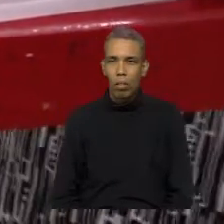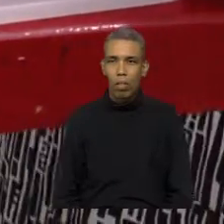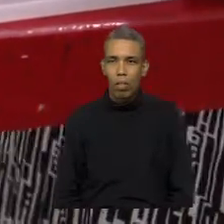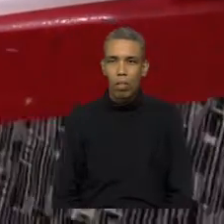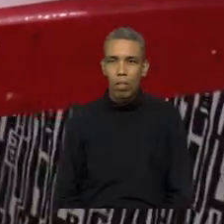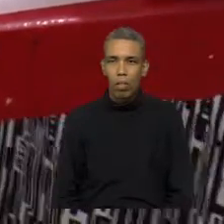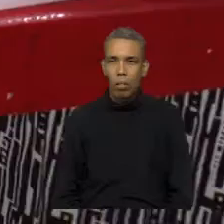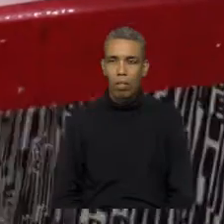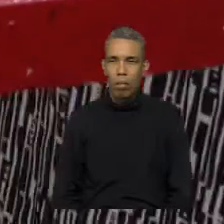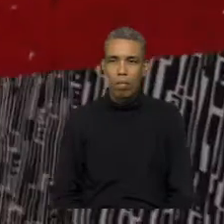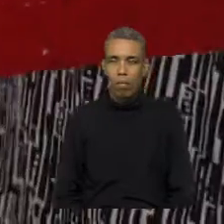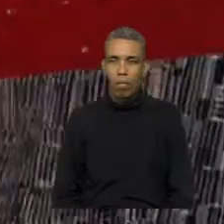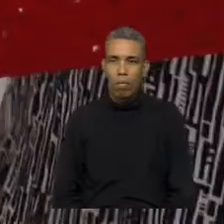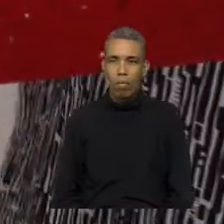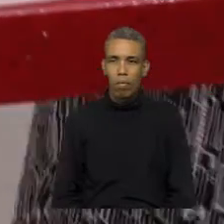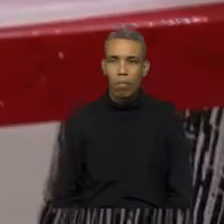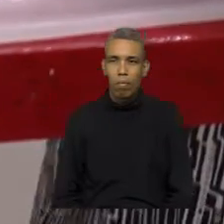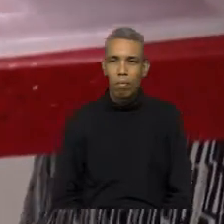también.